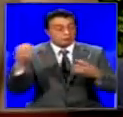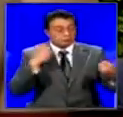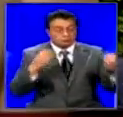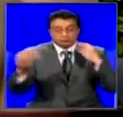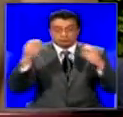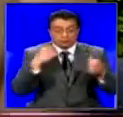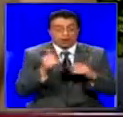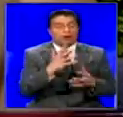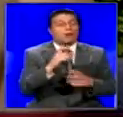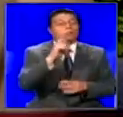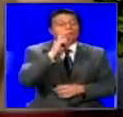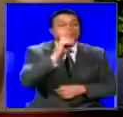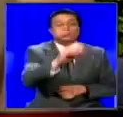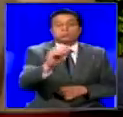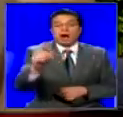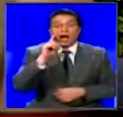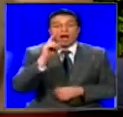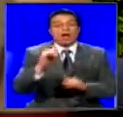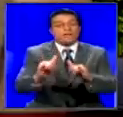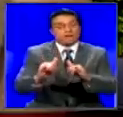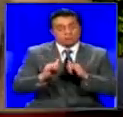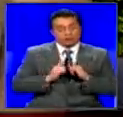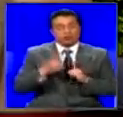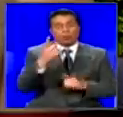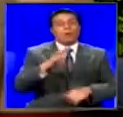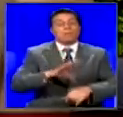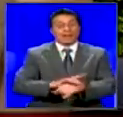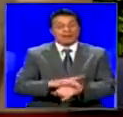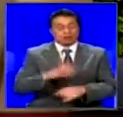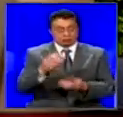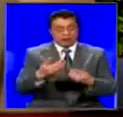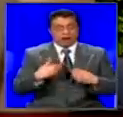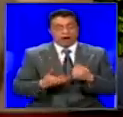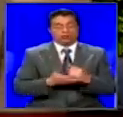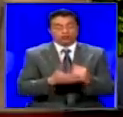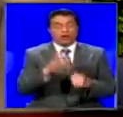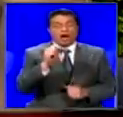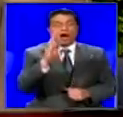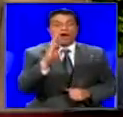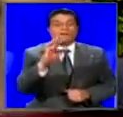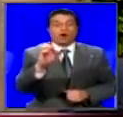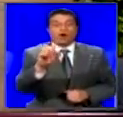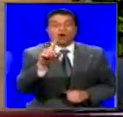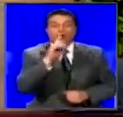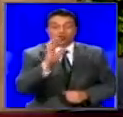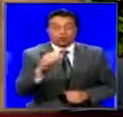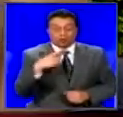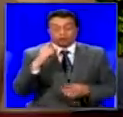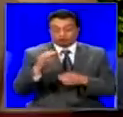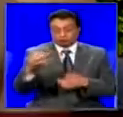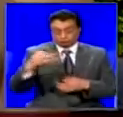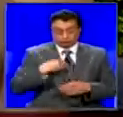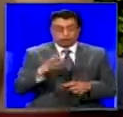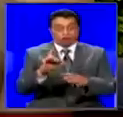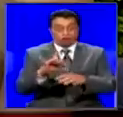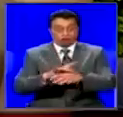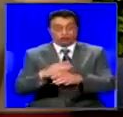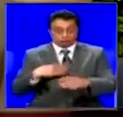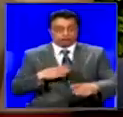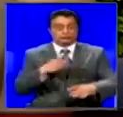tenía información sobre algún médico. Me la dieron, fui donde el médico, que era